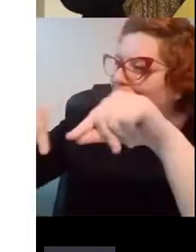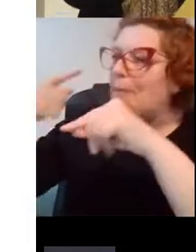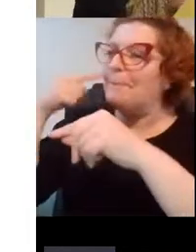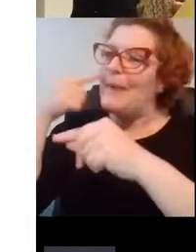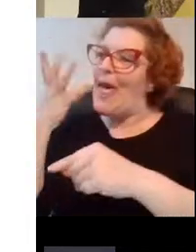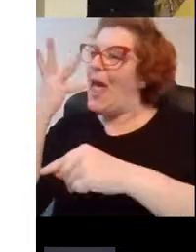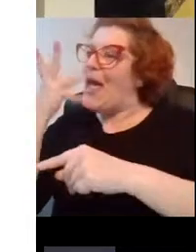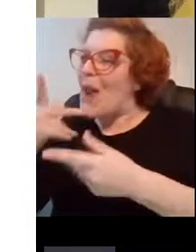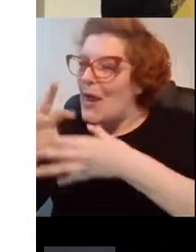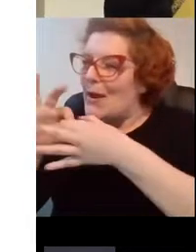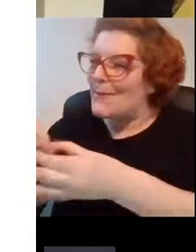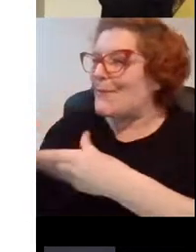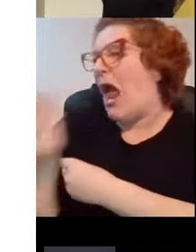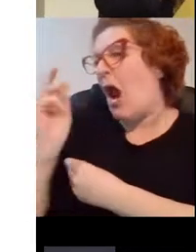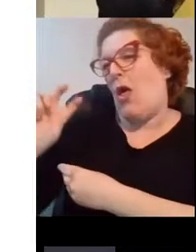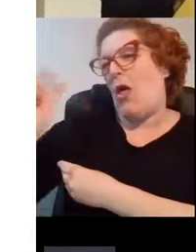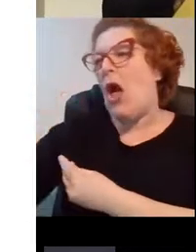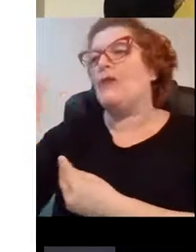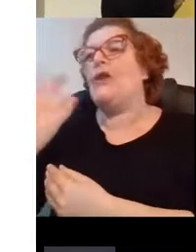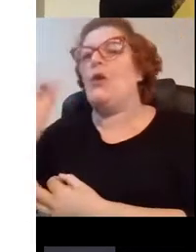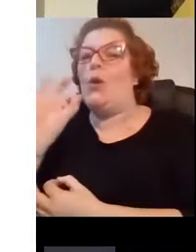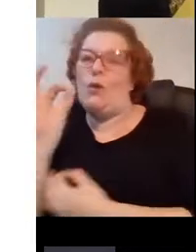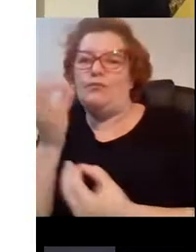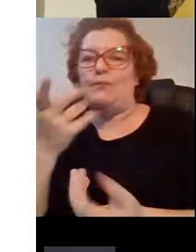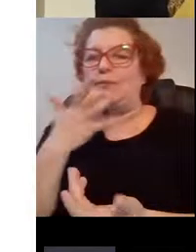colores no proceden,